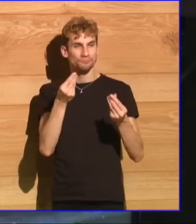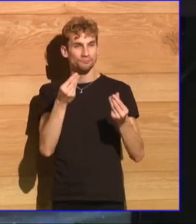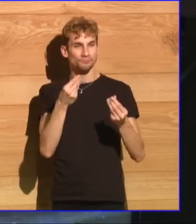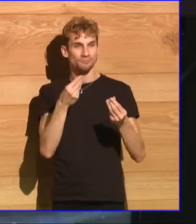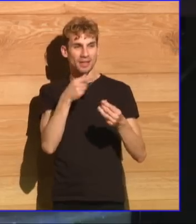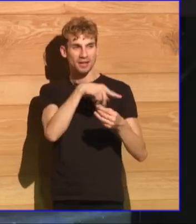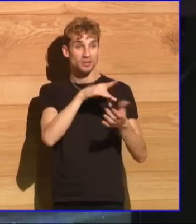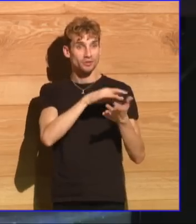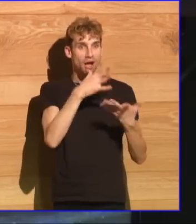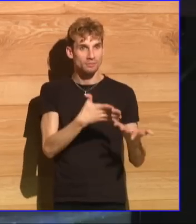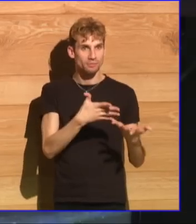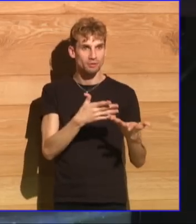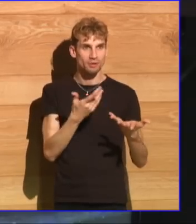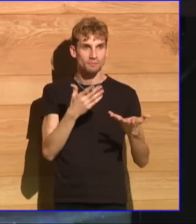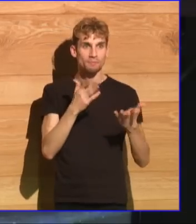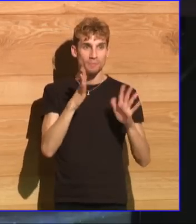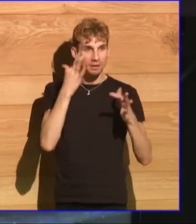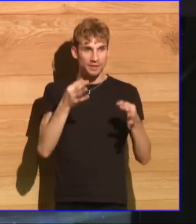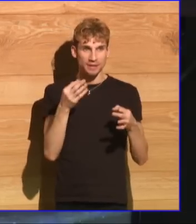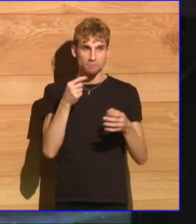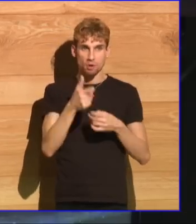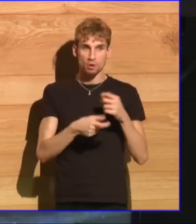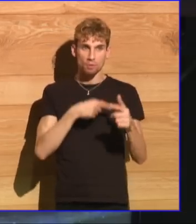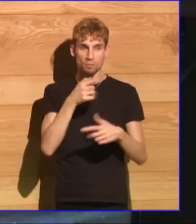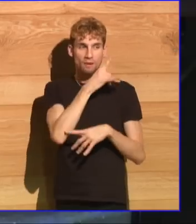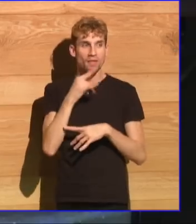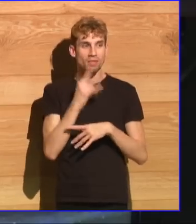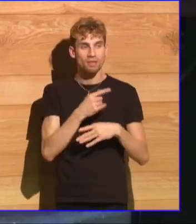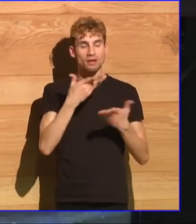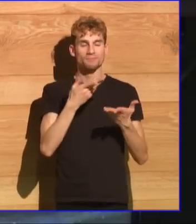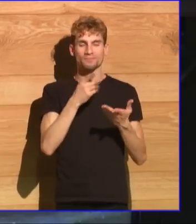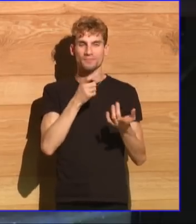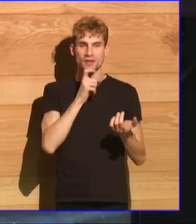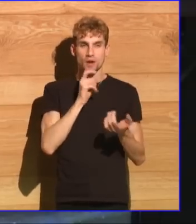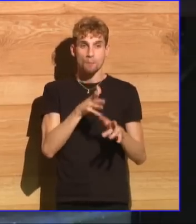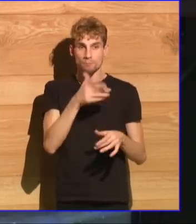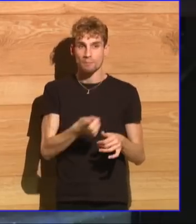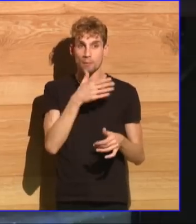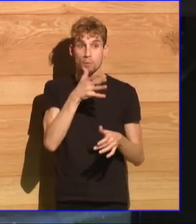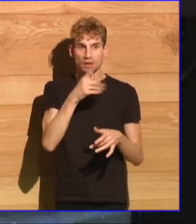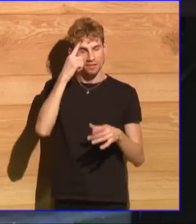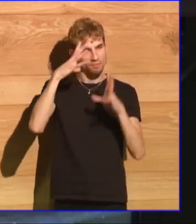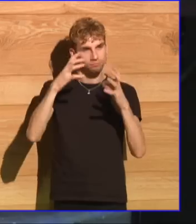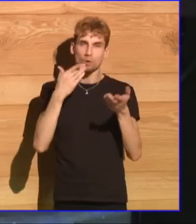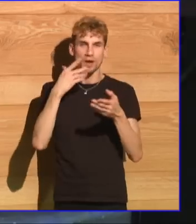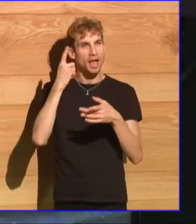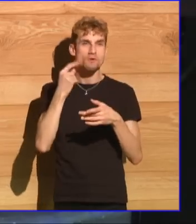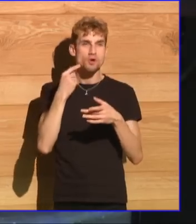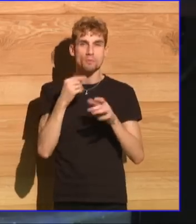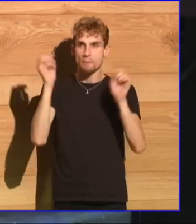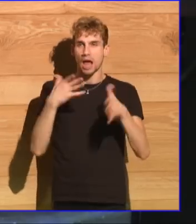pasando delante de mis ojos, aunque a la vez resulta cada vez más difícil admirarlo porque el cerebro está tan acostumbrado ya a cualquier milagro que al final hasta le